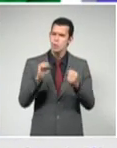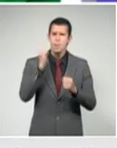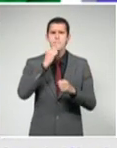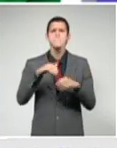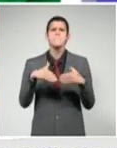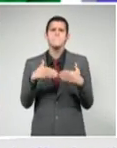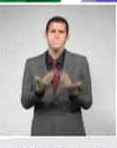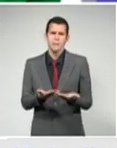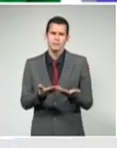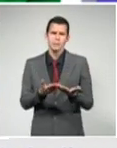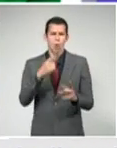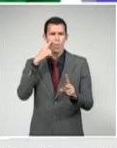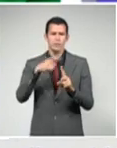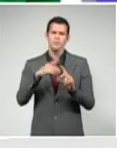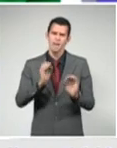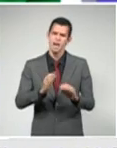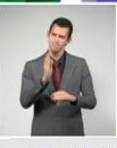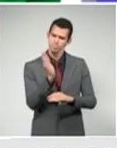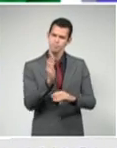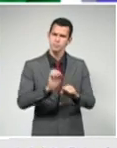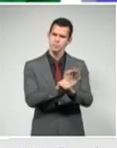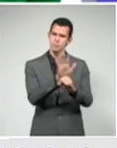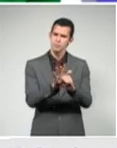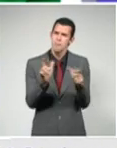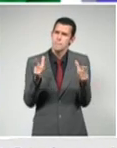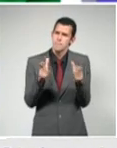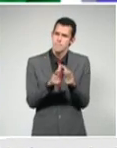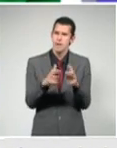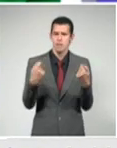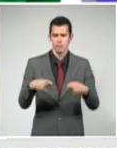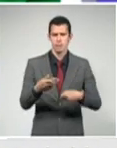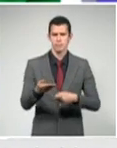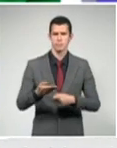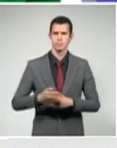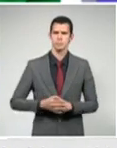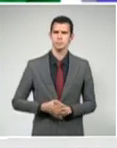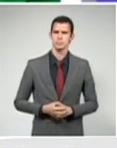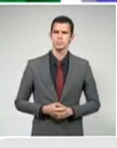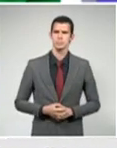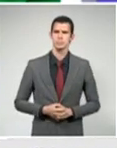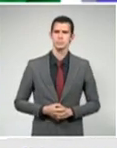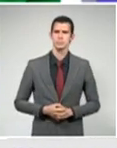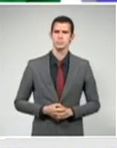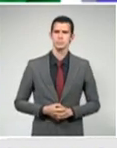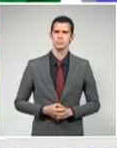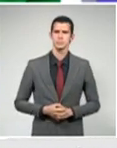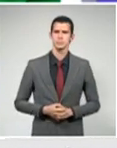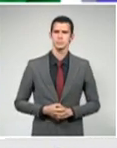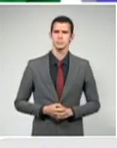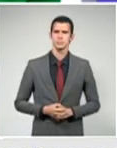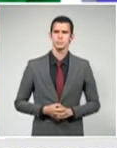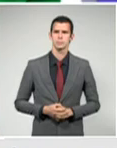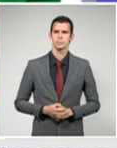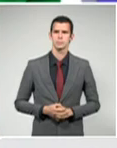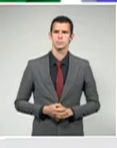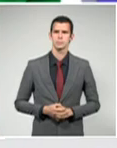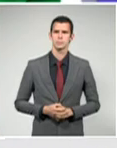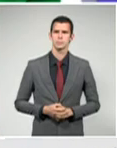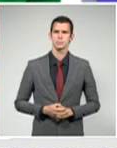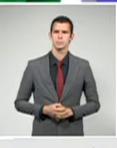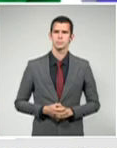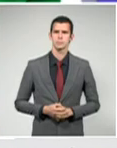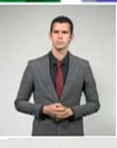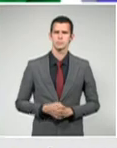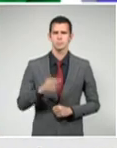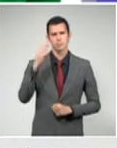realmente se logre una reducción todavía mayor. Los 2 evacuados al principio de la pandemia, los